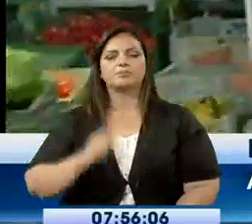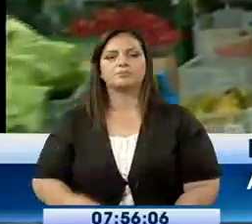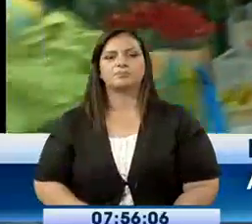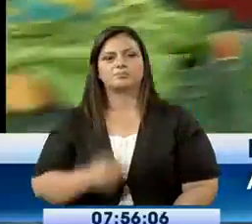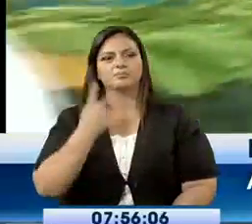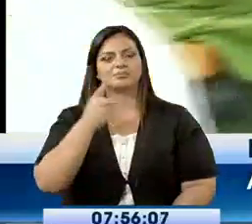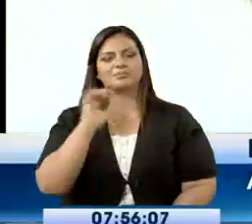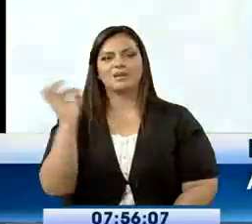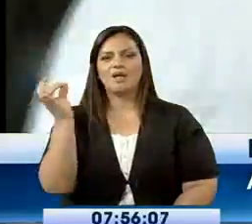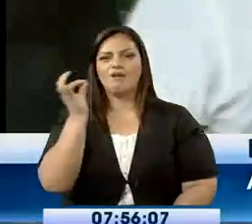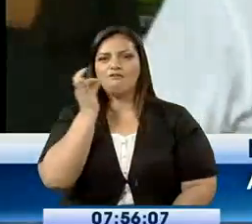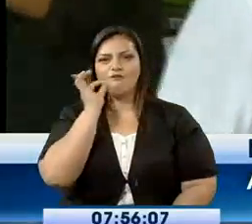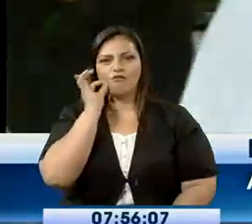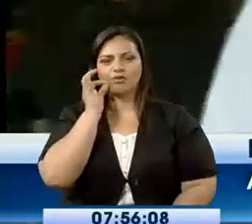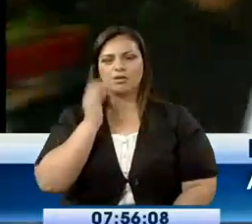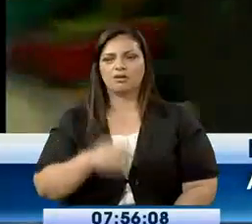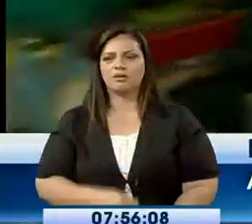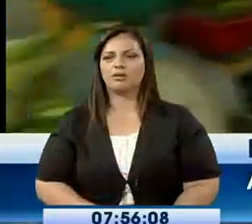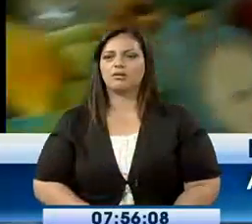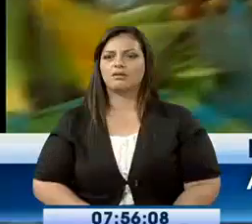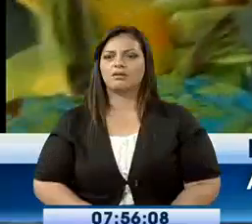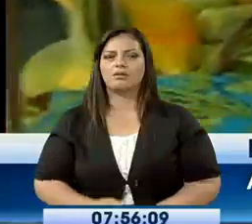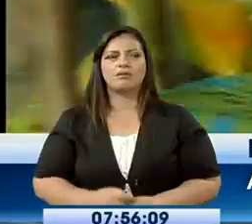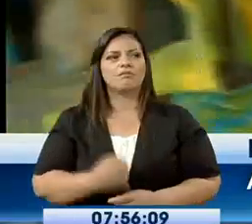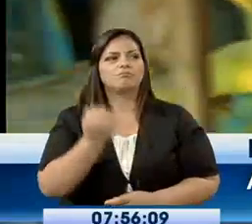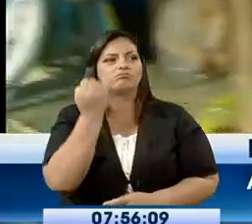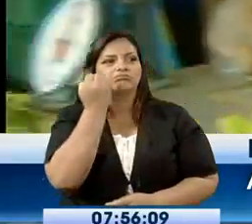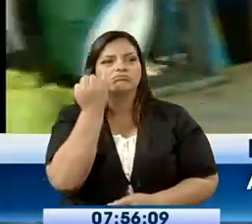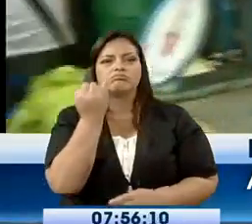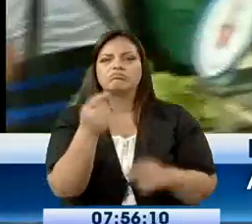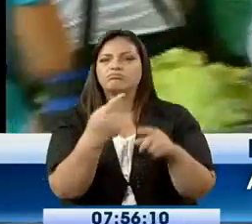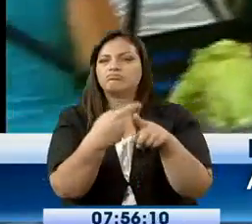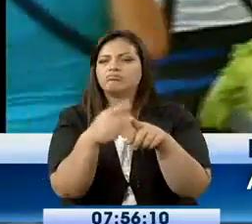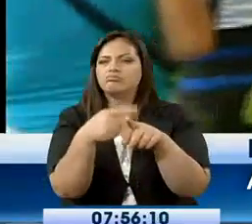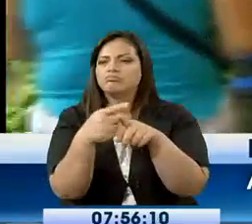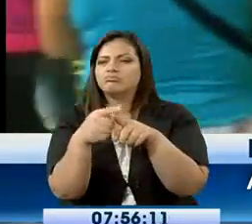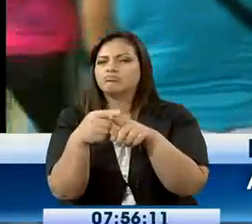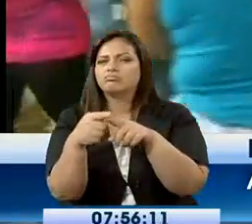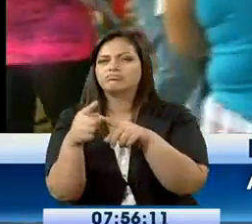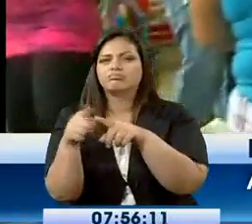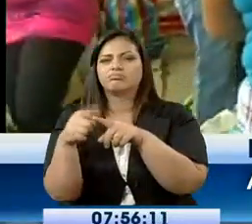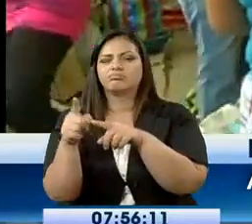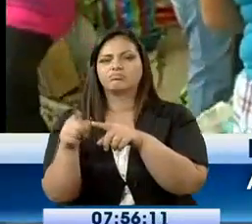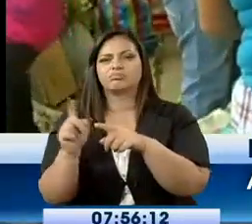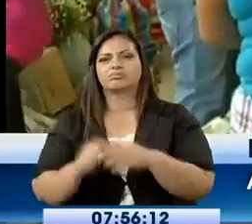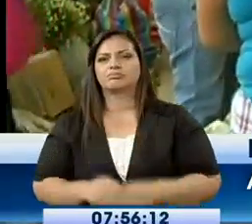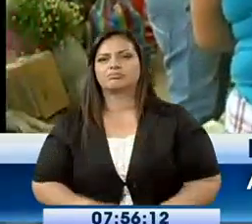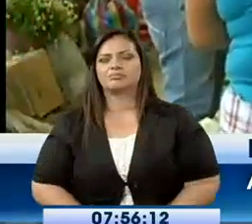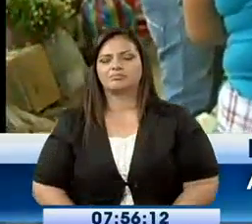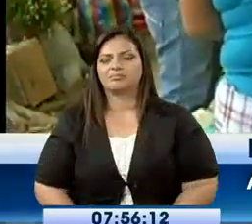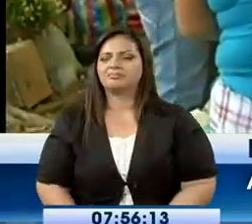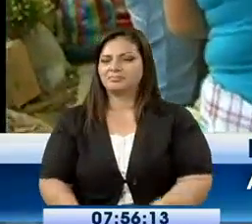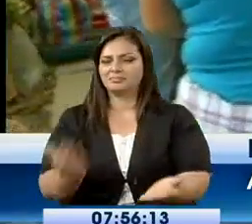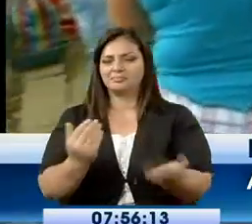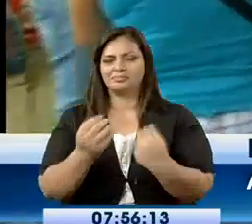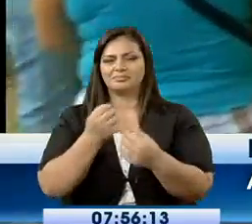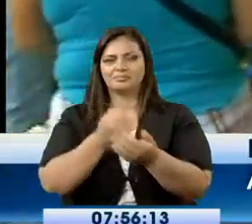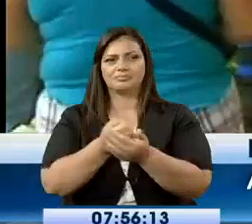frutas, hortalizas y demás productos básicos de primera necesidad. Es lo que detallamos